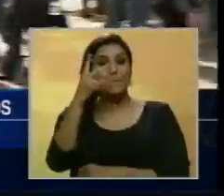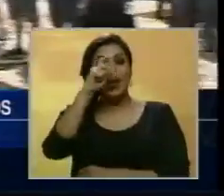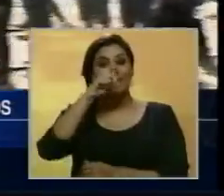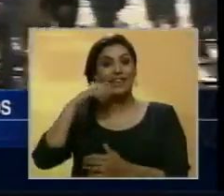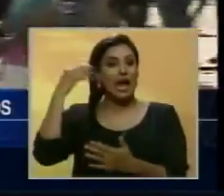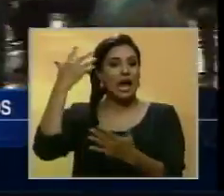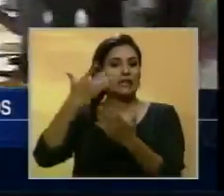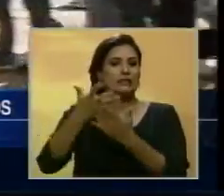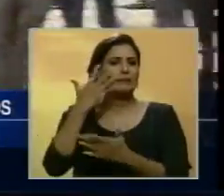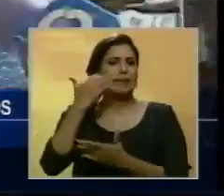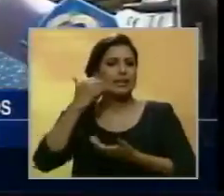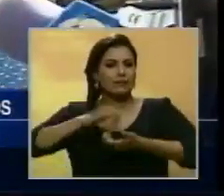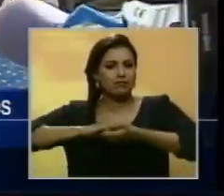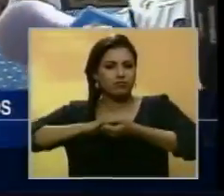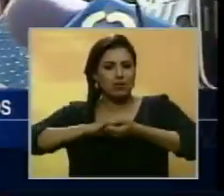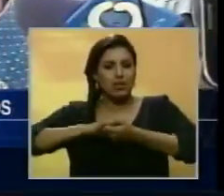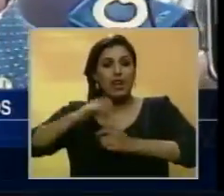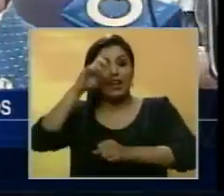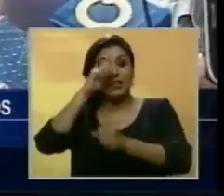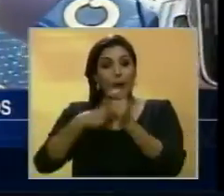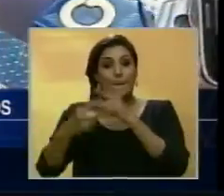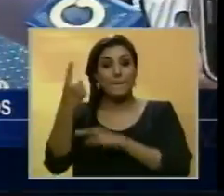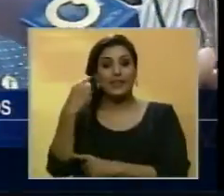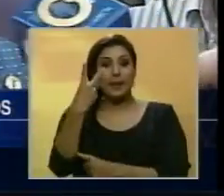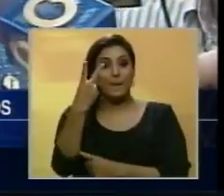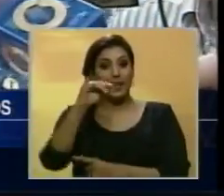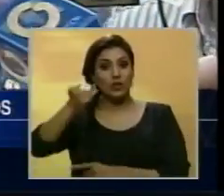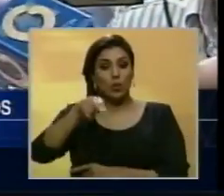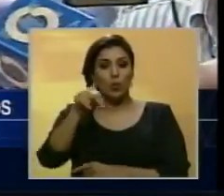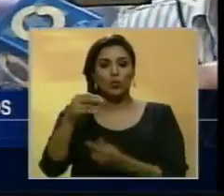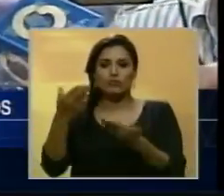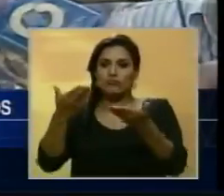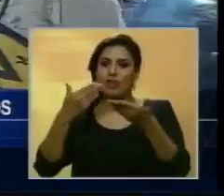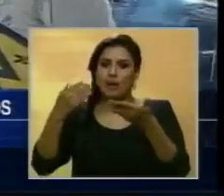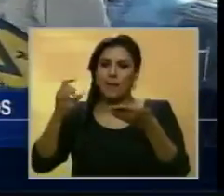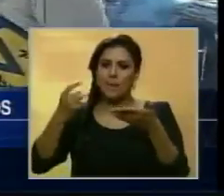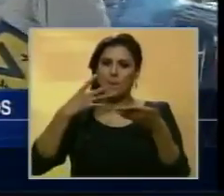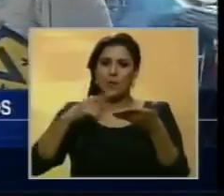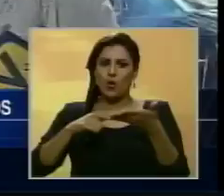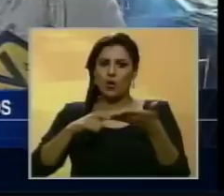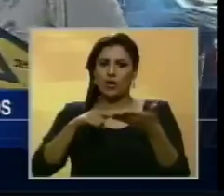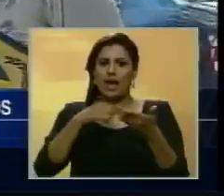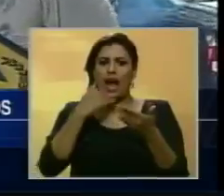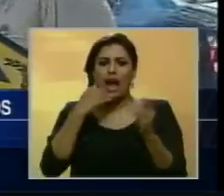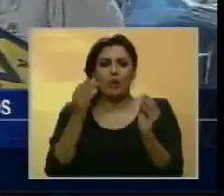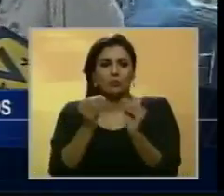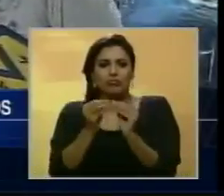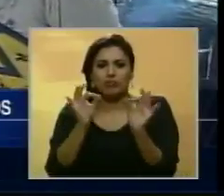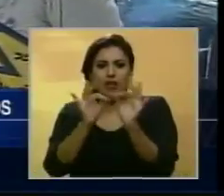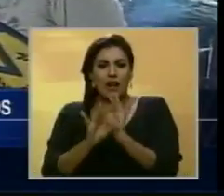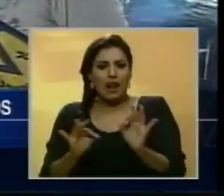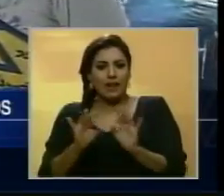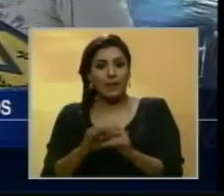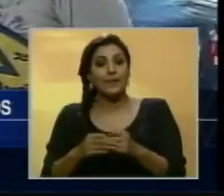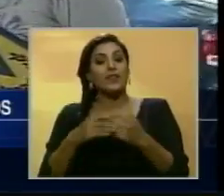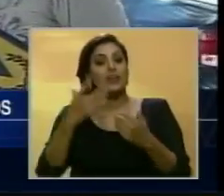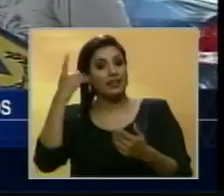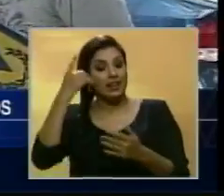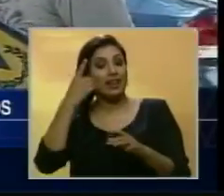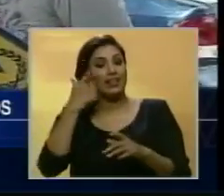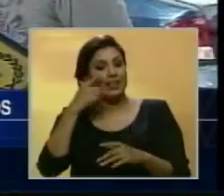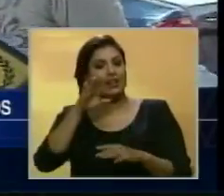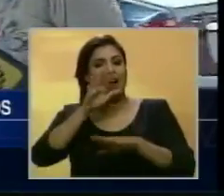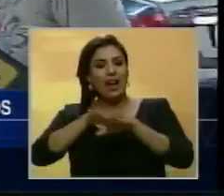años de experiencia en el CENIAT informaron que el pasado 20 de junio recibieron la carta de despido sin ningún tipo de justificación. Consideran